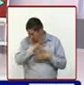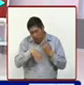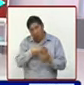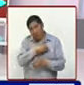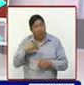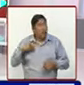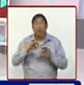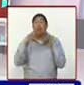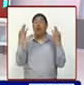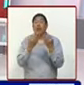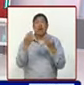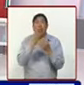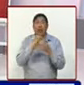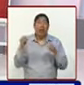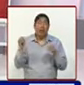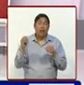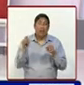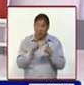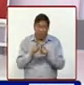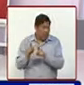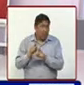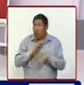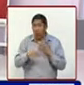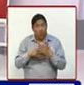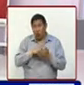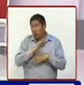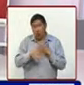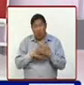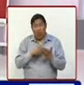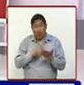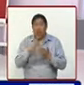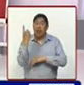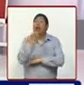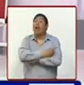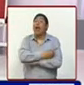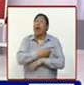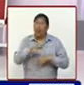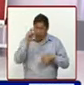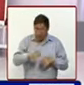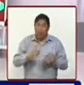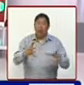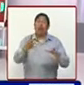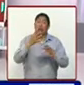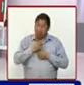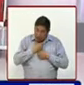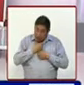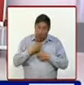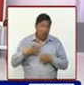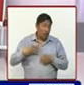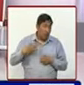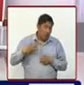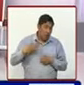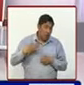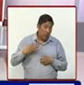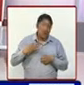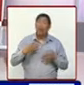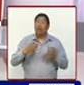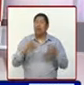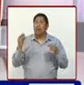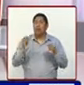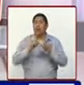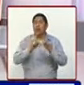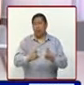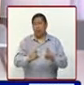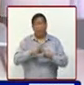una familia, de un hogar, y simultaneidad. Todos en esa jornada tendrán que recibir a los voluntarios censistas para las